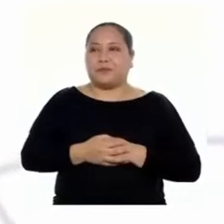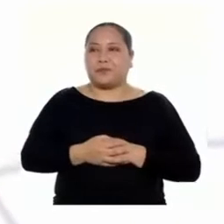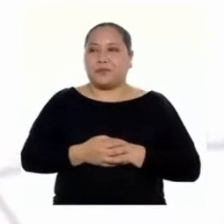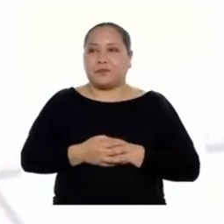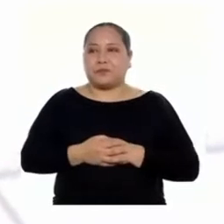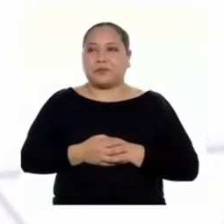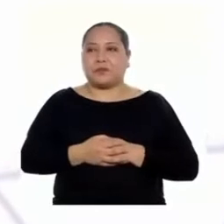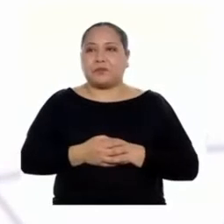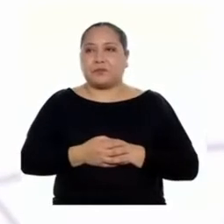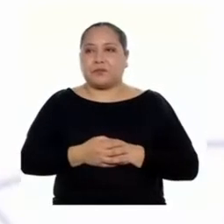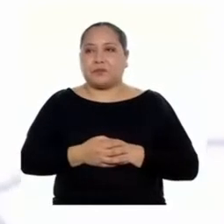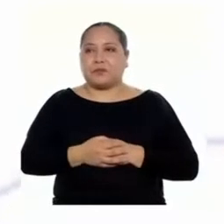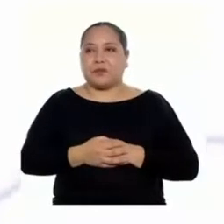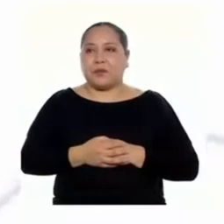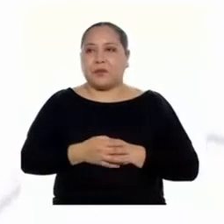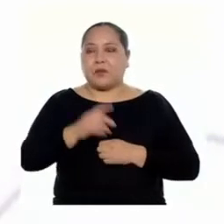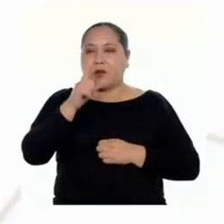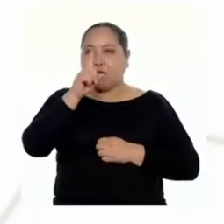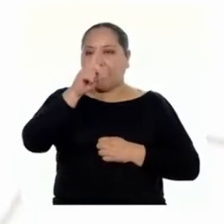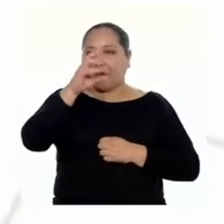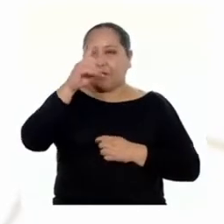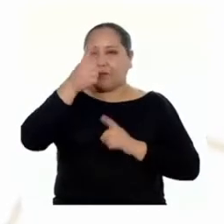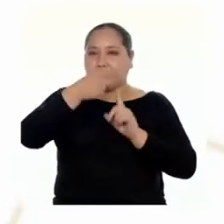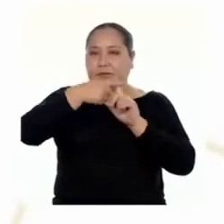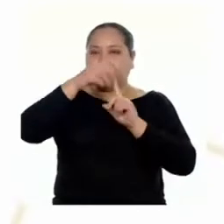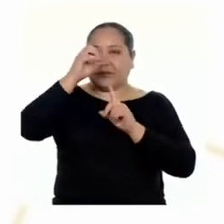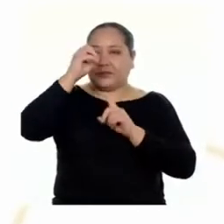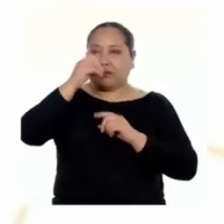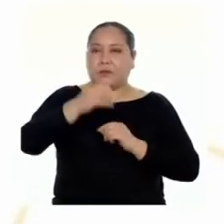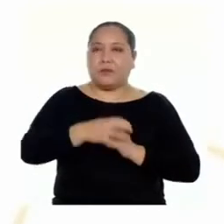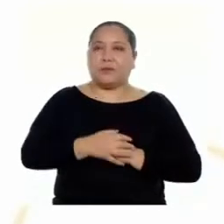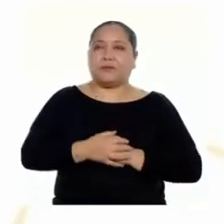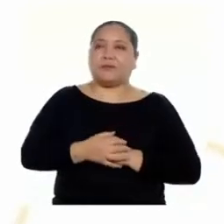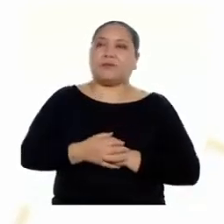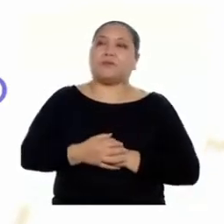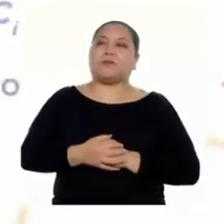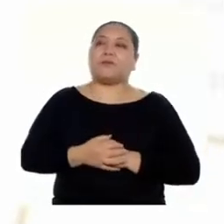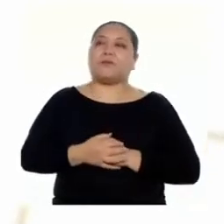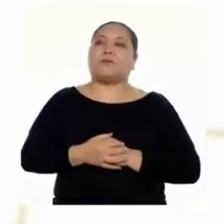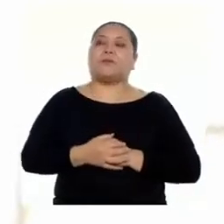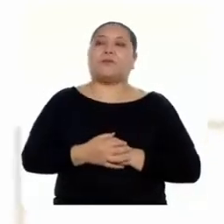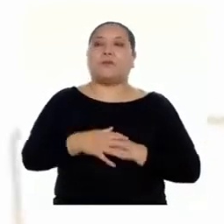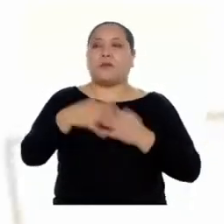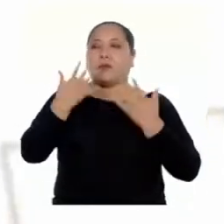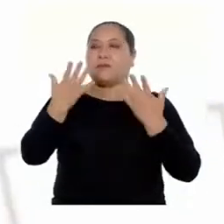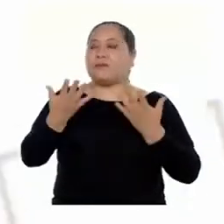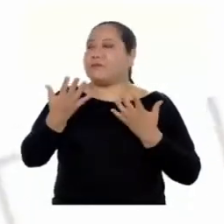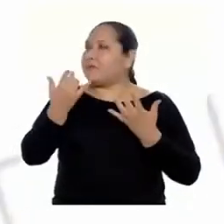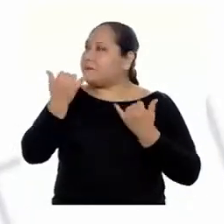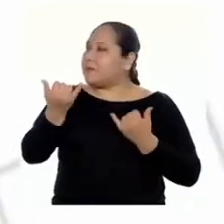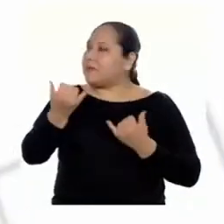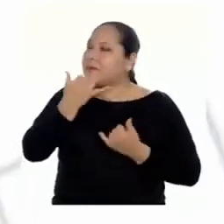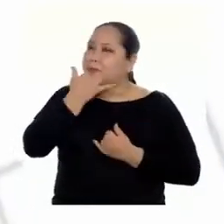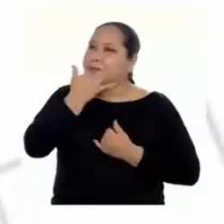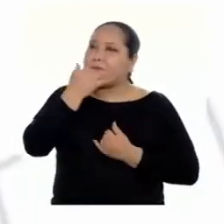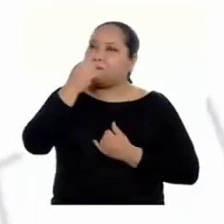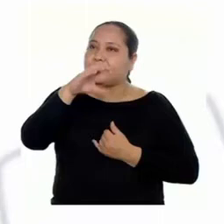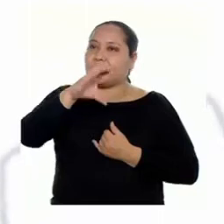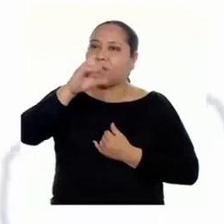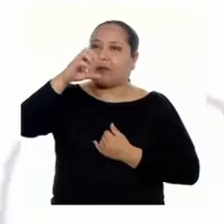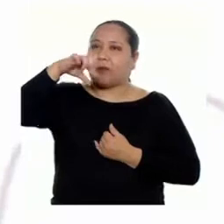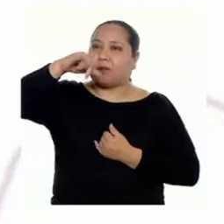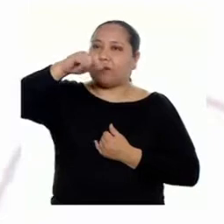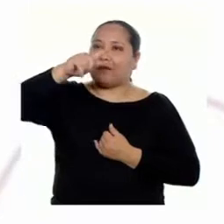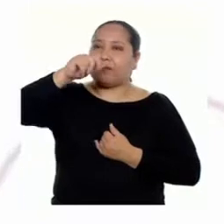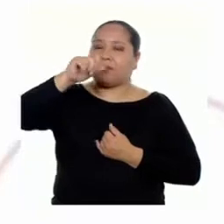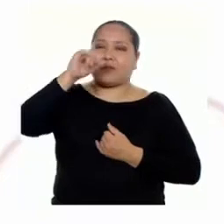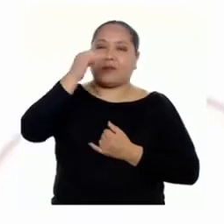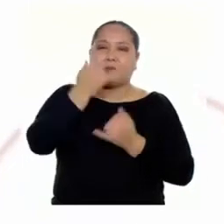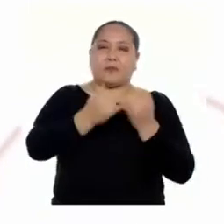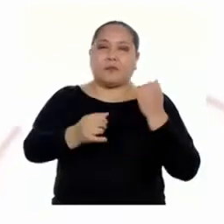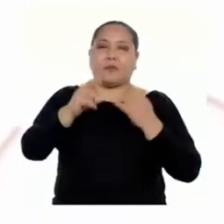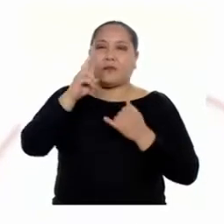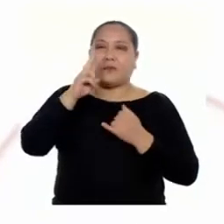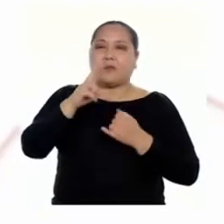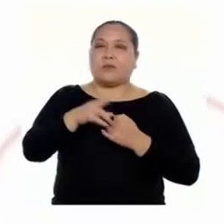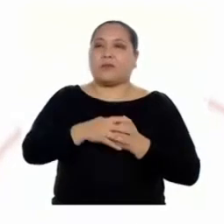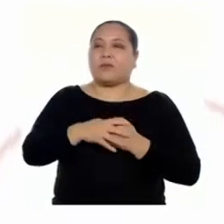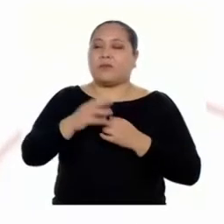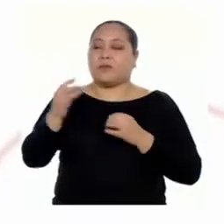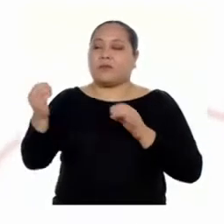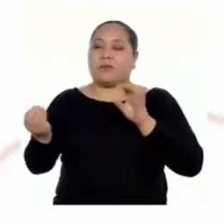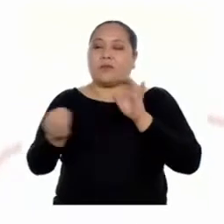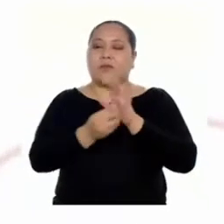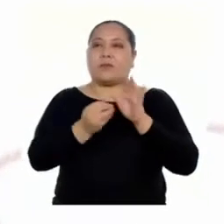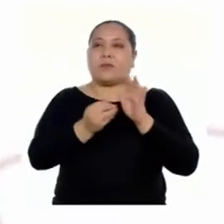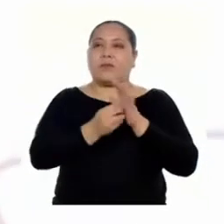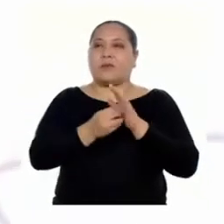1. 1 más R. Ahora, ¿qué pasaría si el capital final 2 estuviera compuesto por el capital